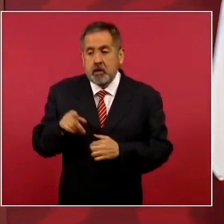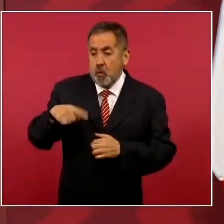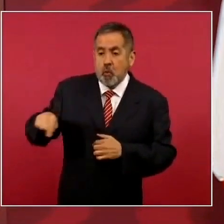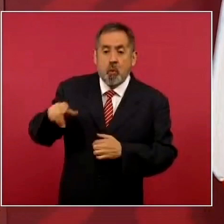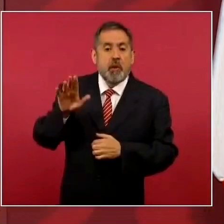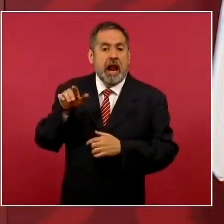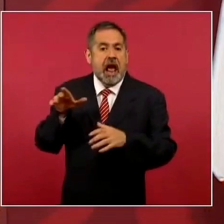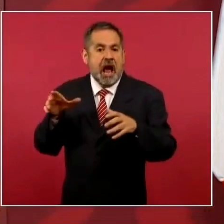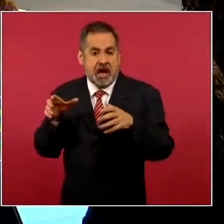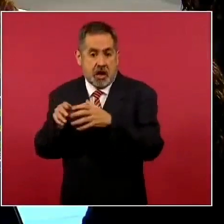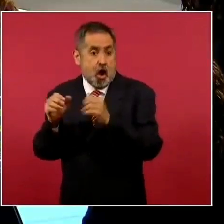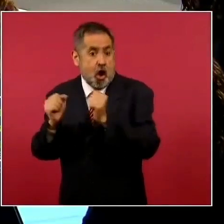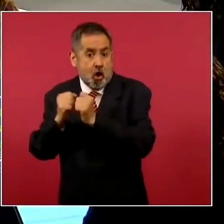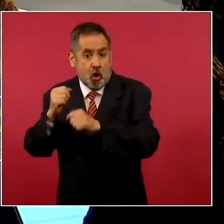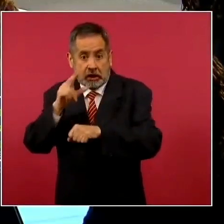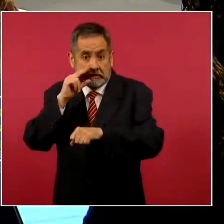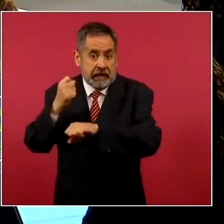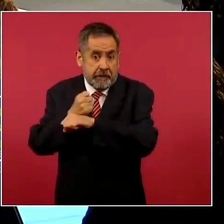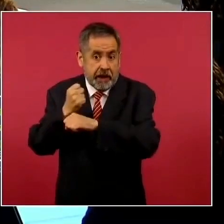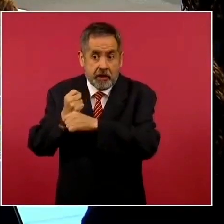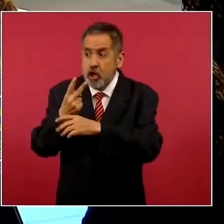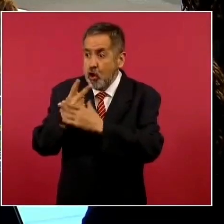a los